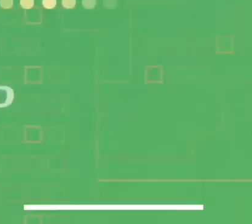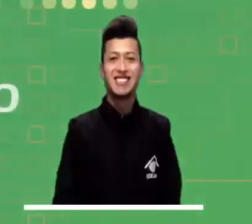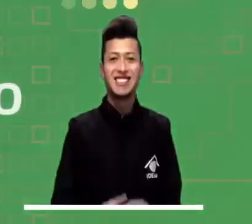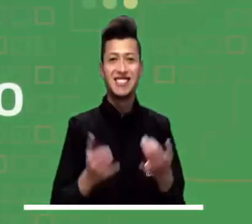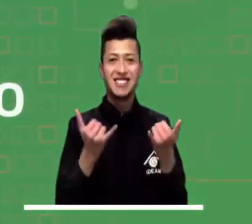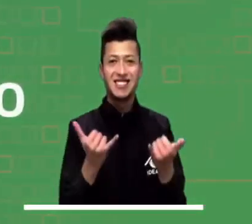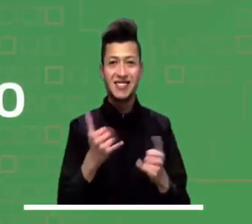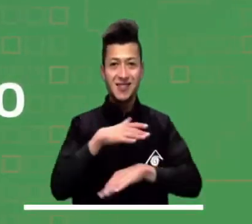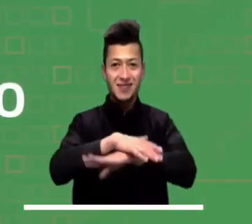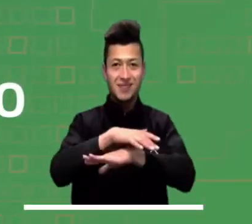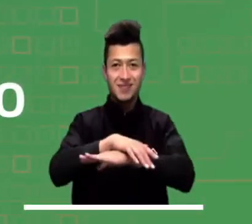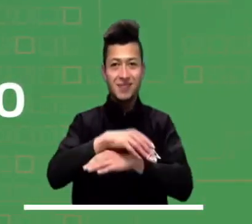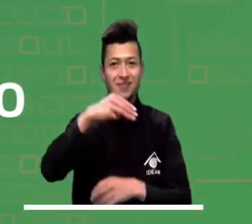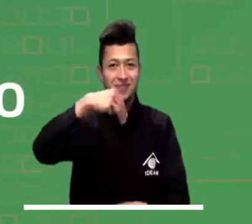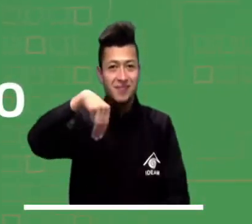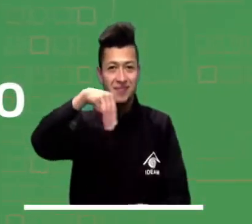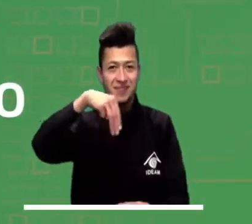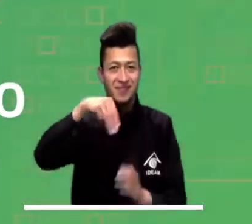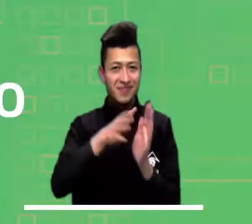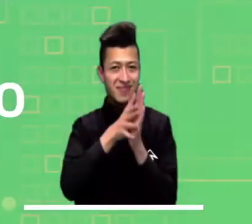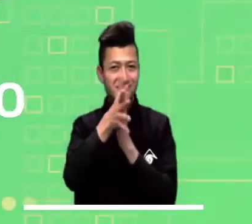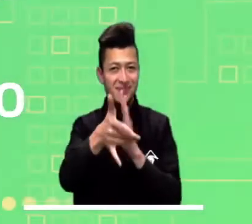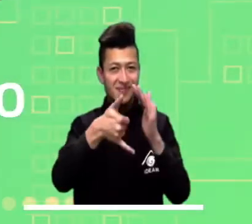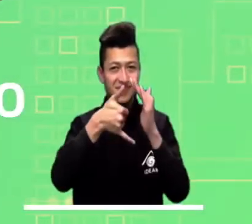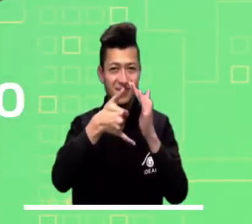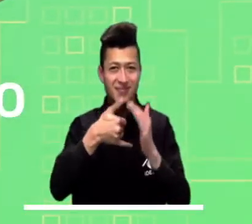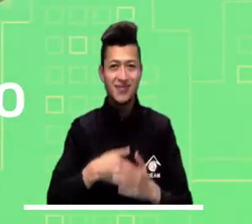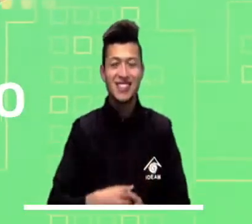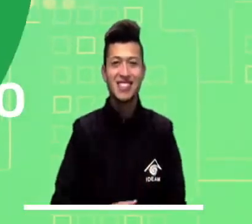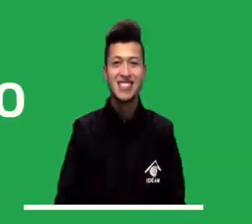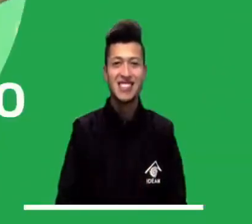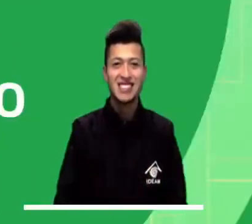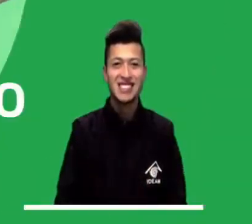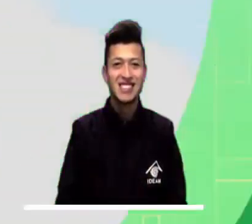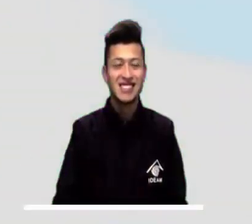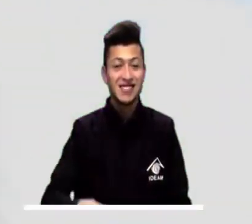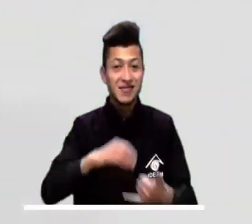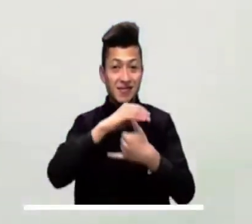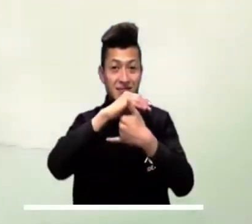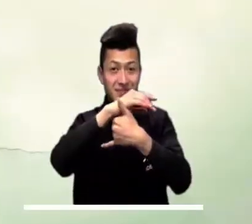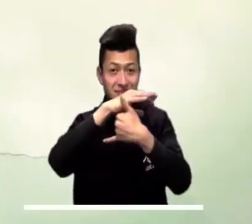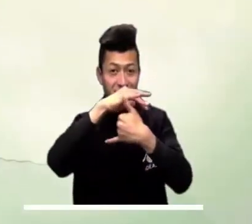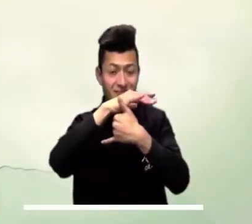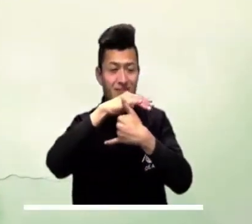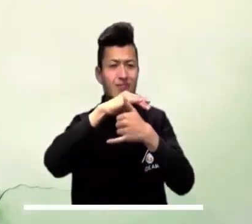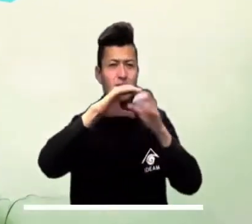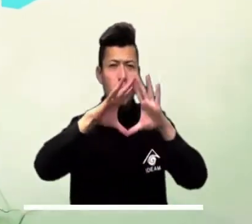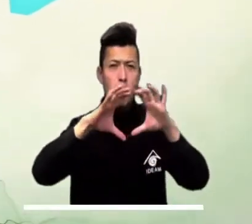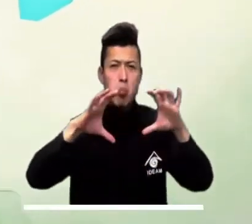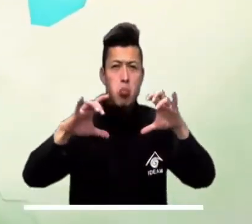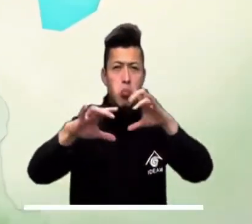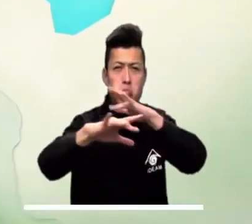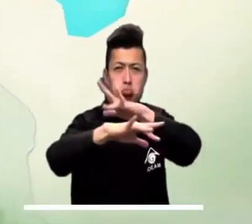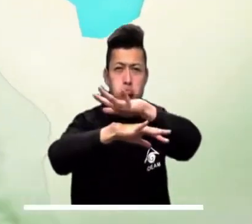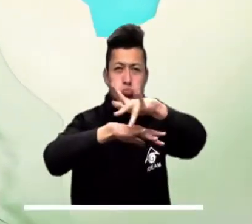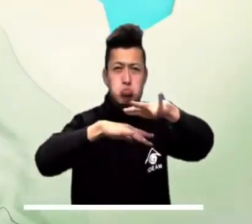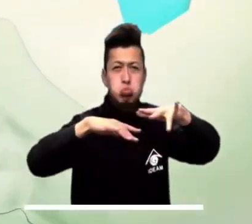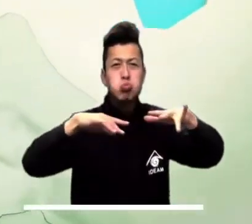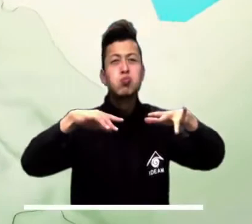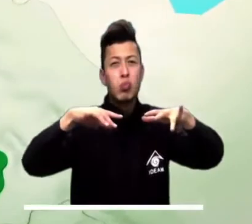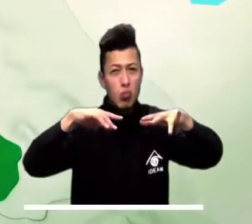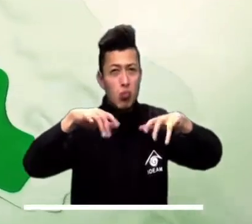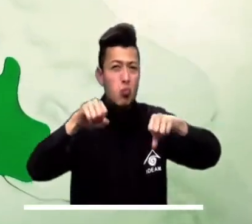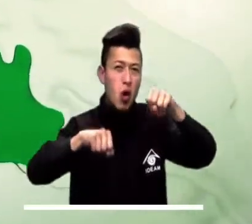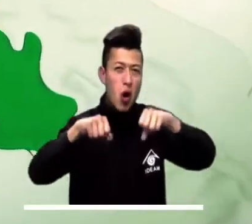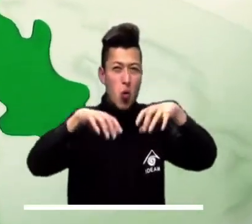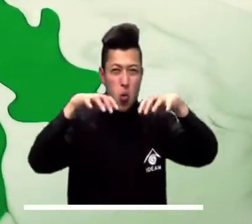Pronóstico del tiempo para la tarde de hoy, miércoles. El Caribe colombiano espera grandes nubarrones, posiblemente cargados